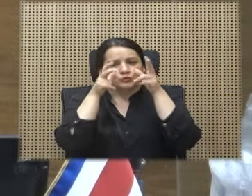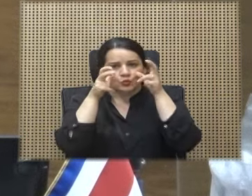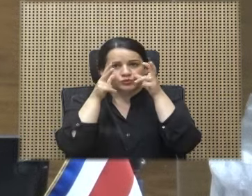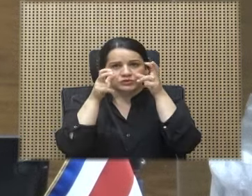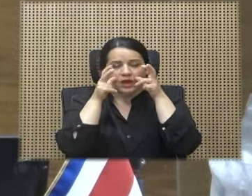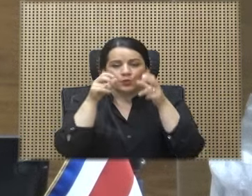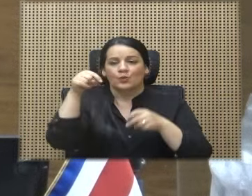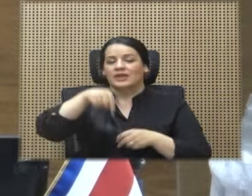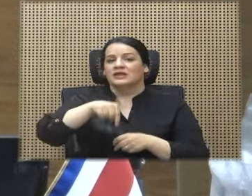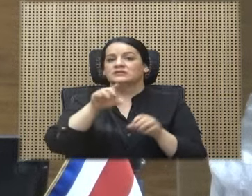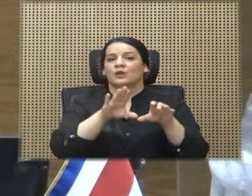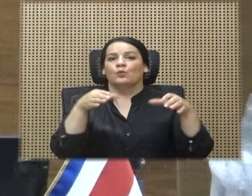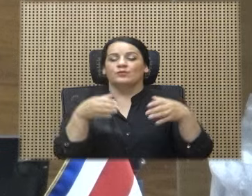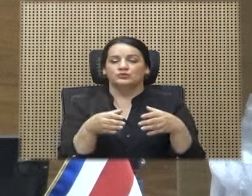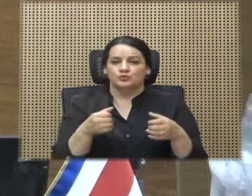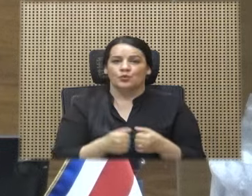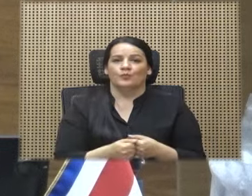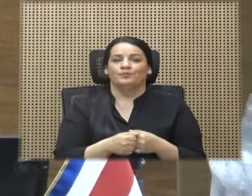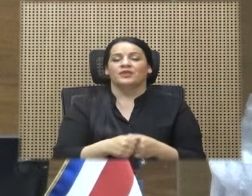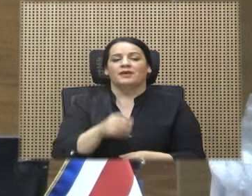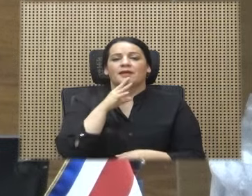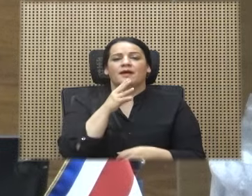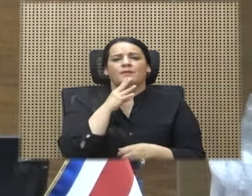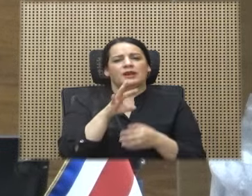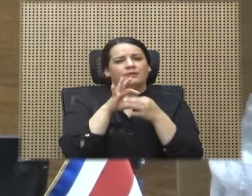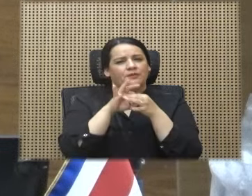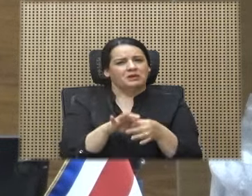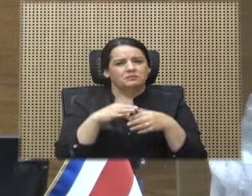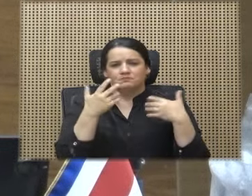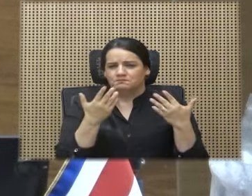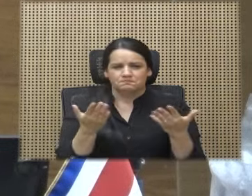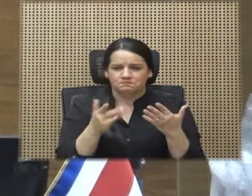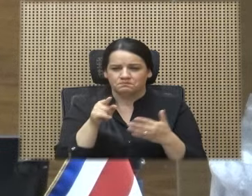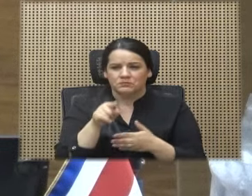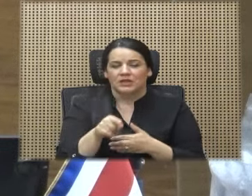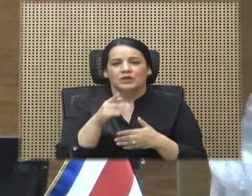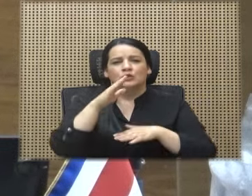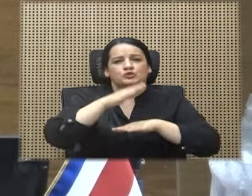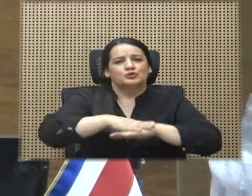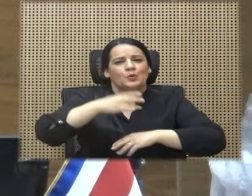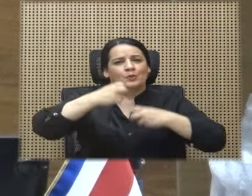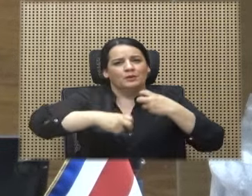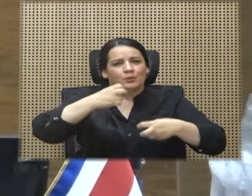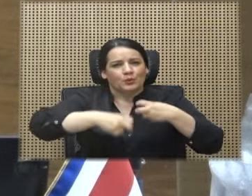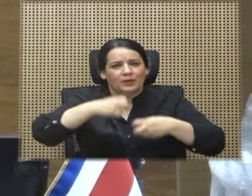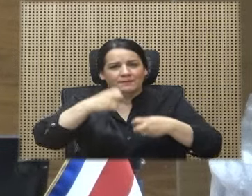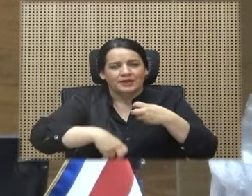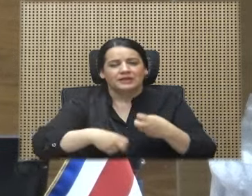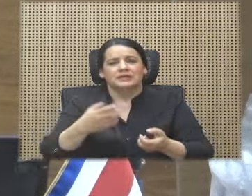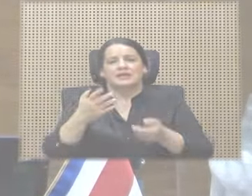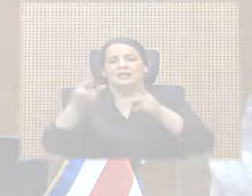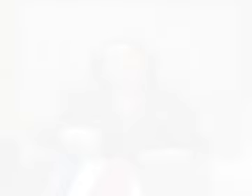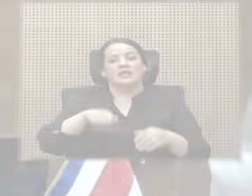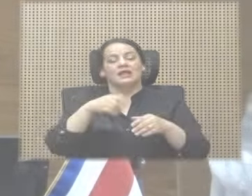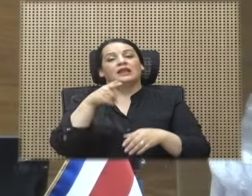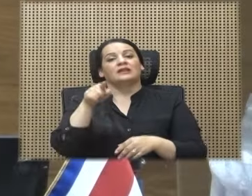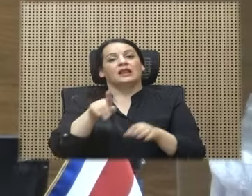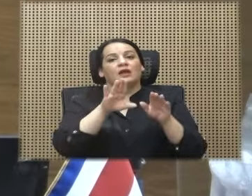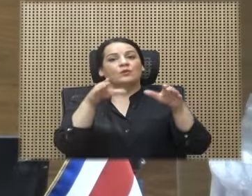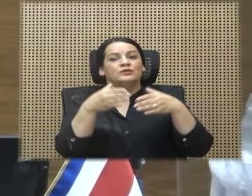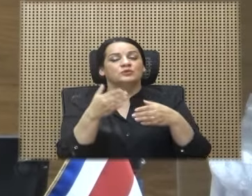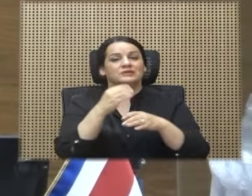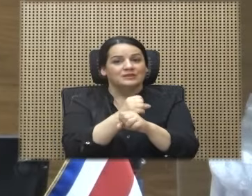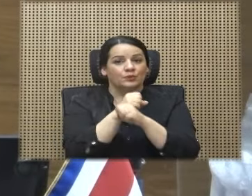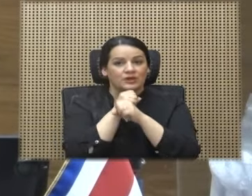de seguridad se evidenció la problemática de las personas que buscan casarse para buscar una naturalización